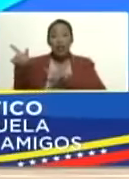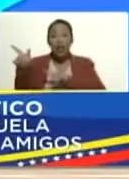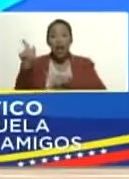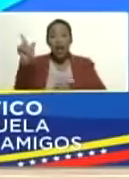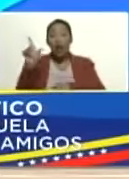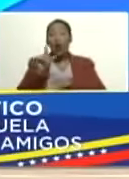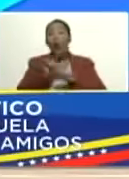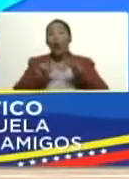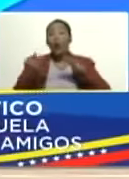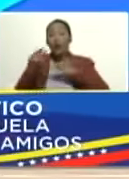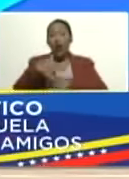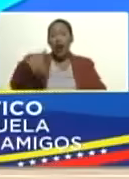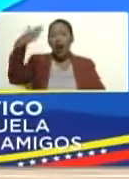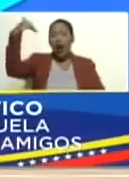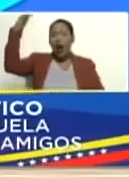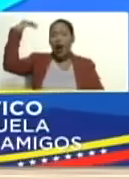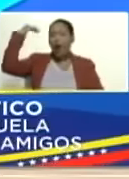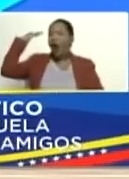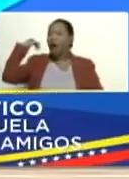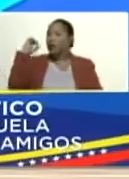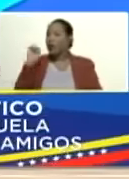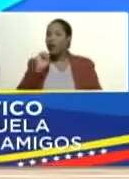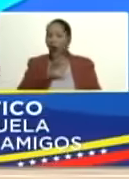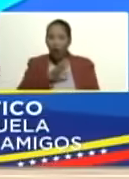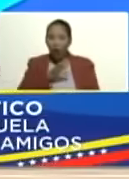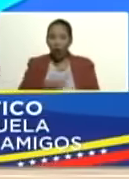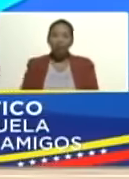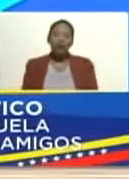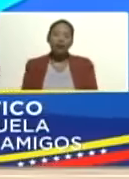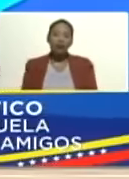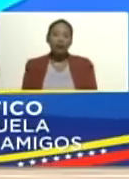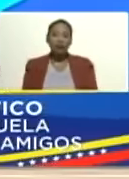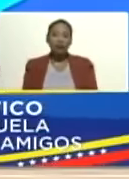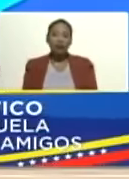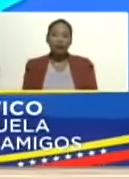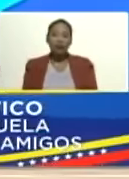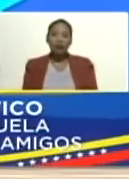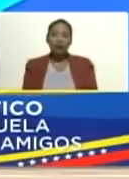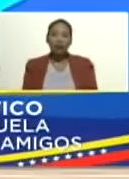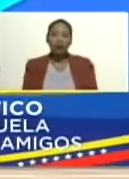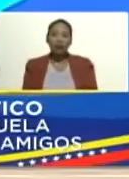era la Guyana Británica,